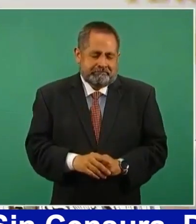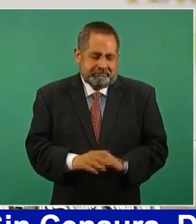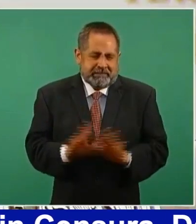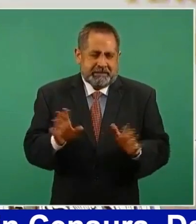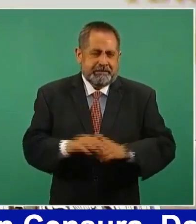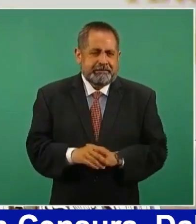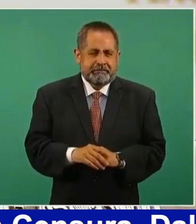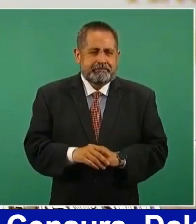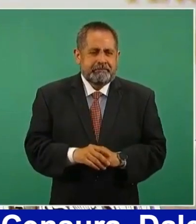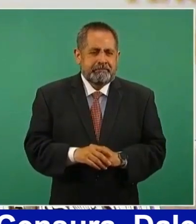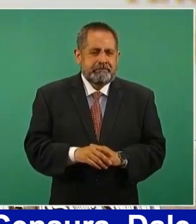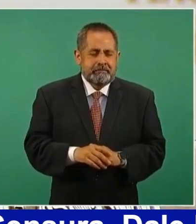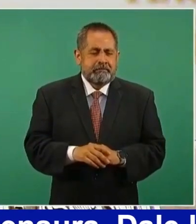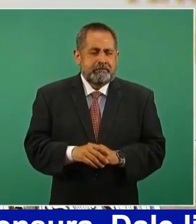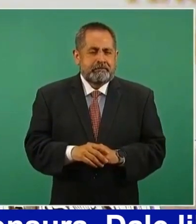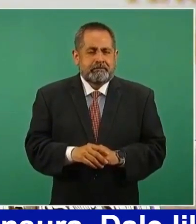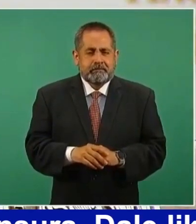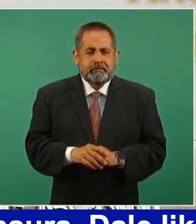y